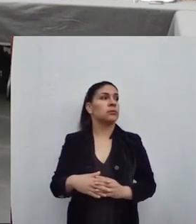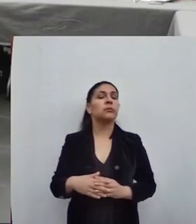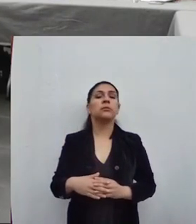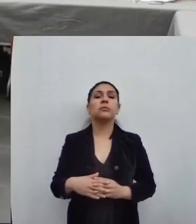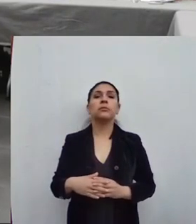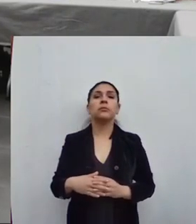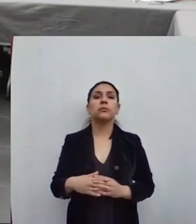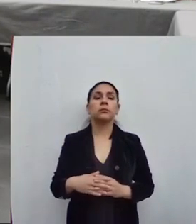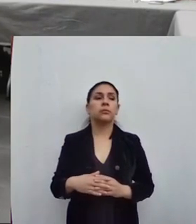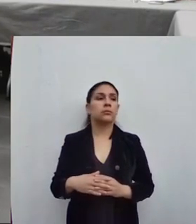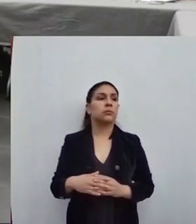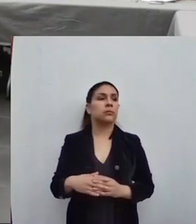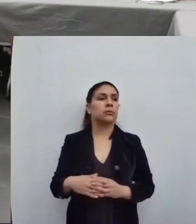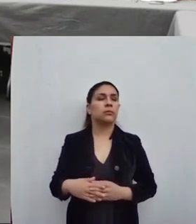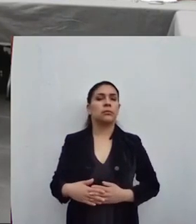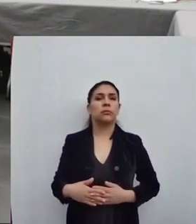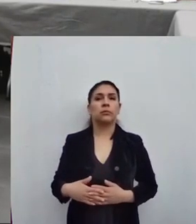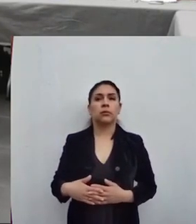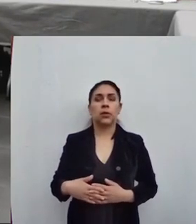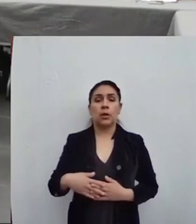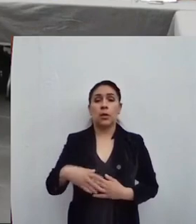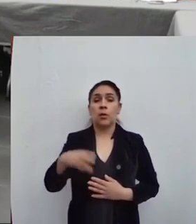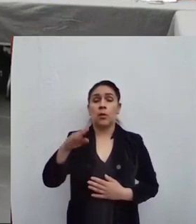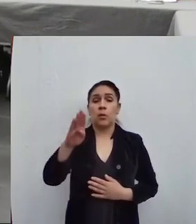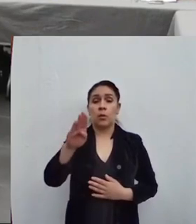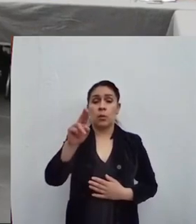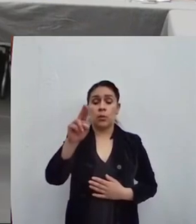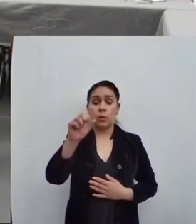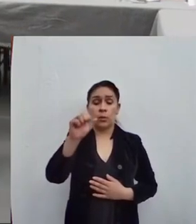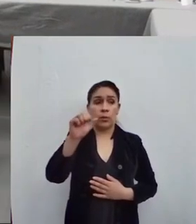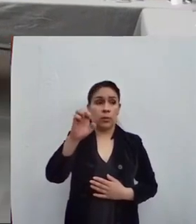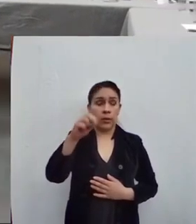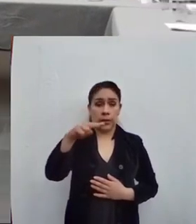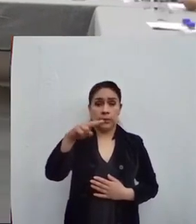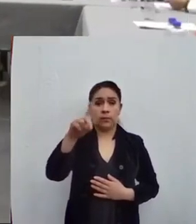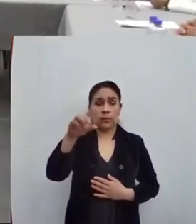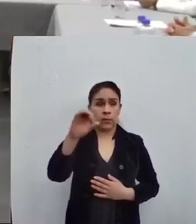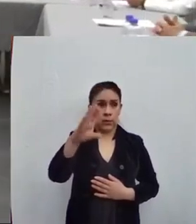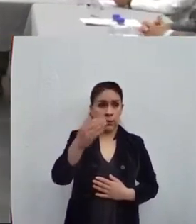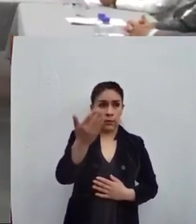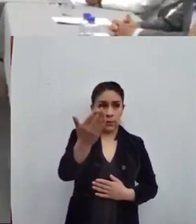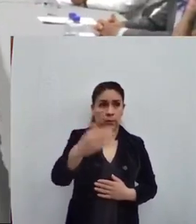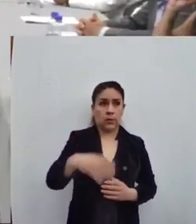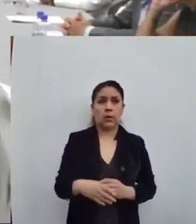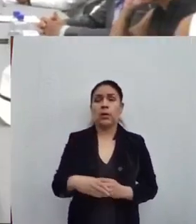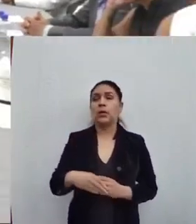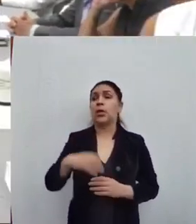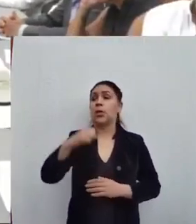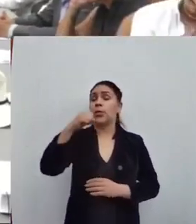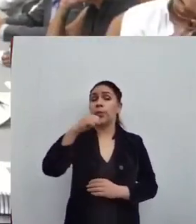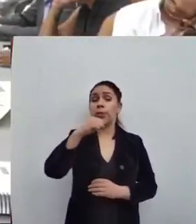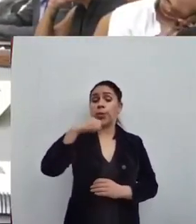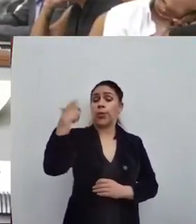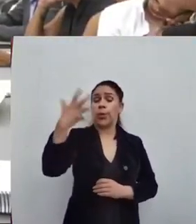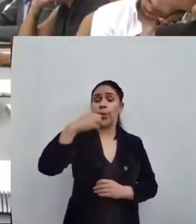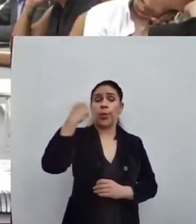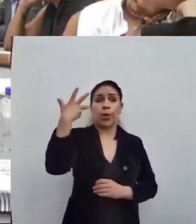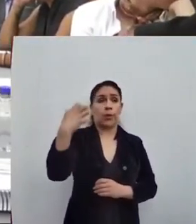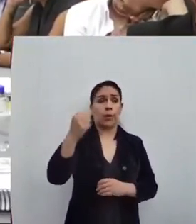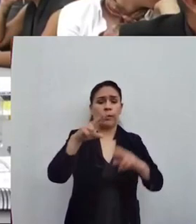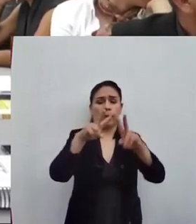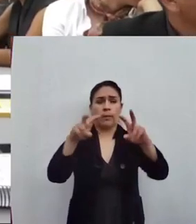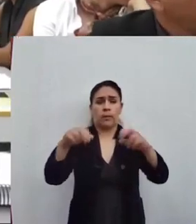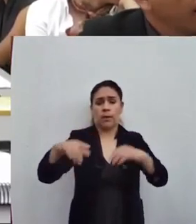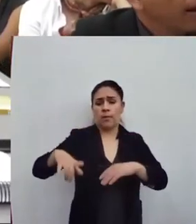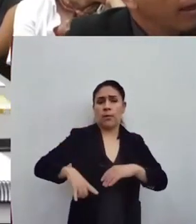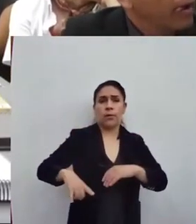género, justicia y derechos humanos, docente universitaria, conferencista y expositora en temas de gobernabilidad